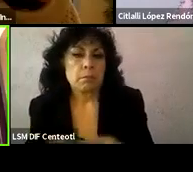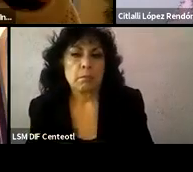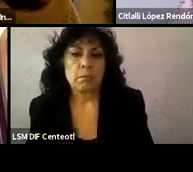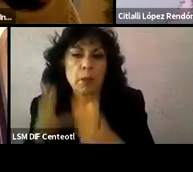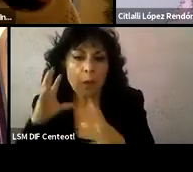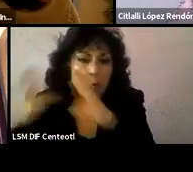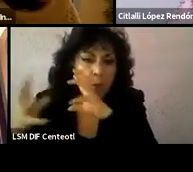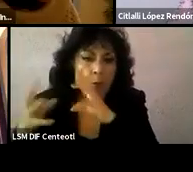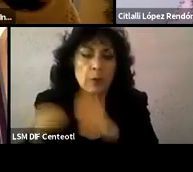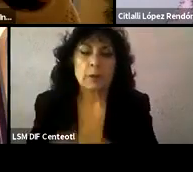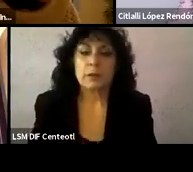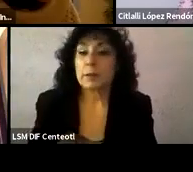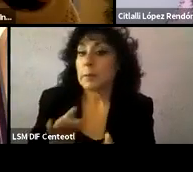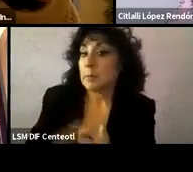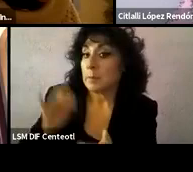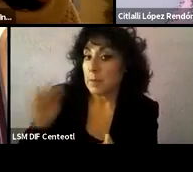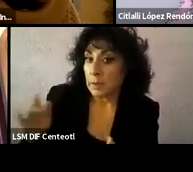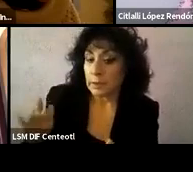Muchas gracias, Malu.